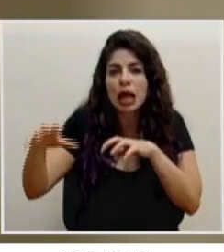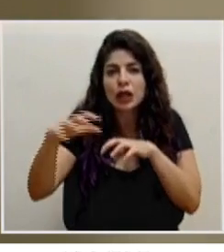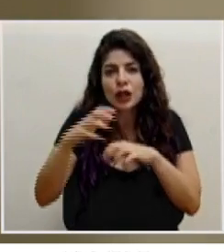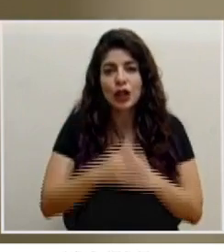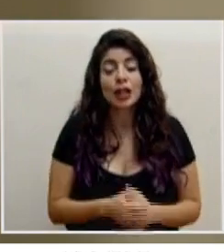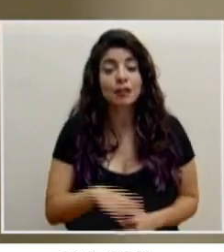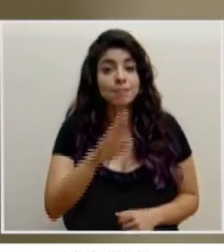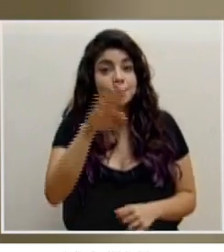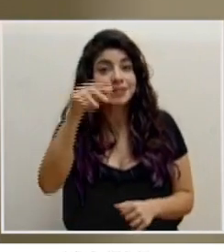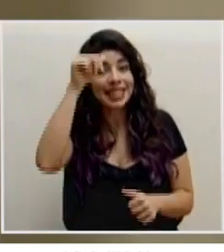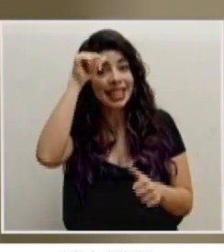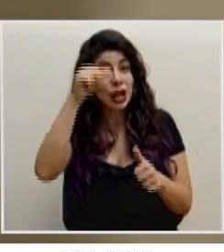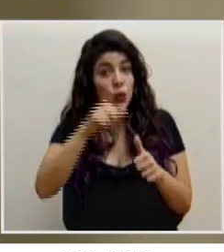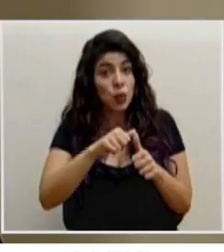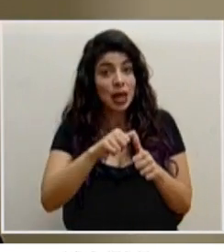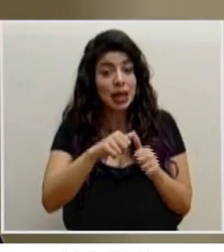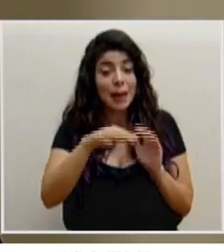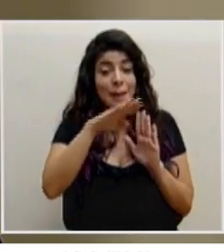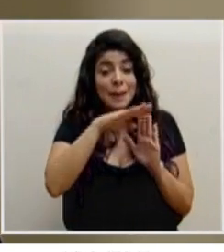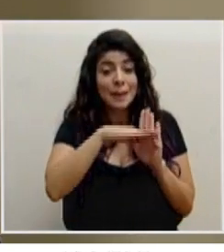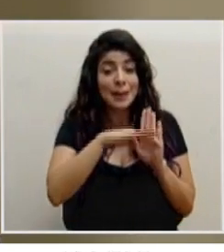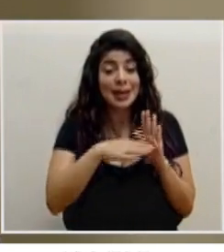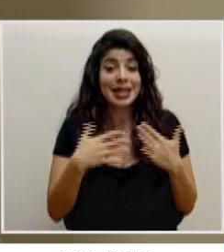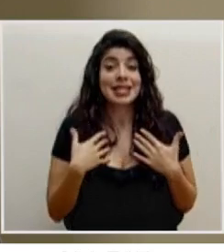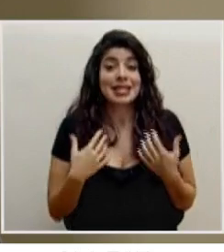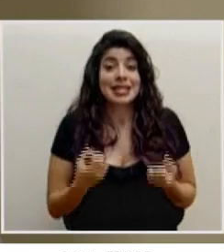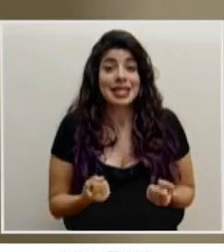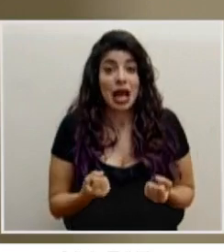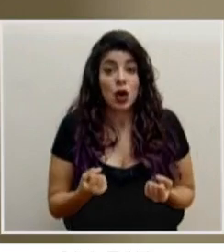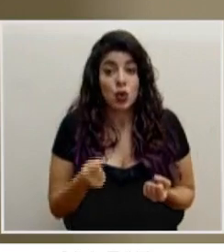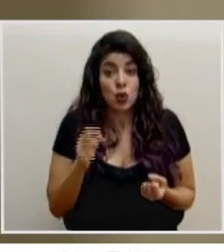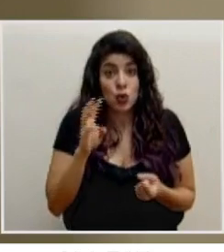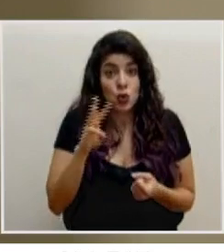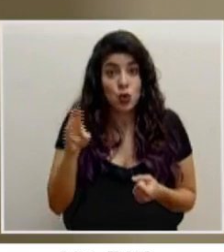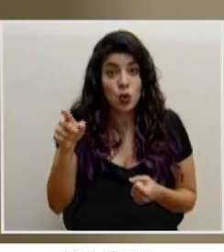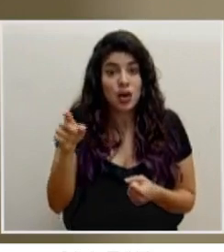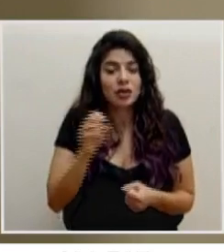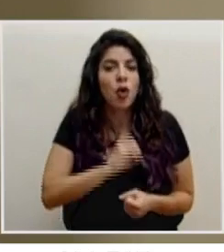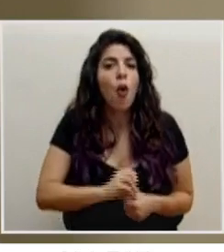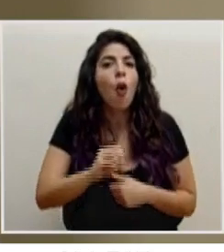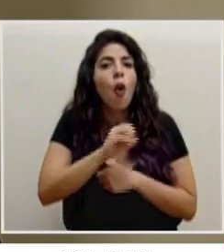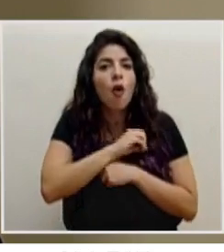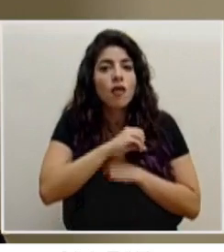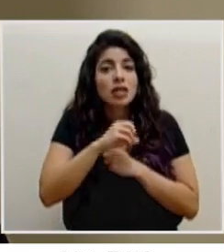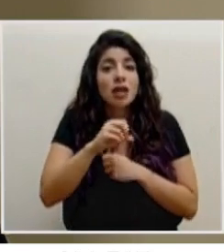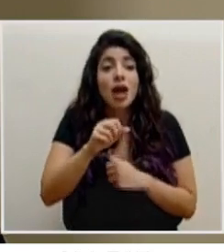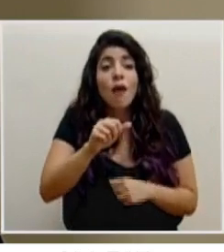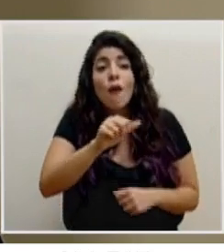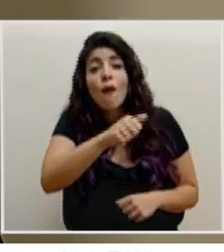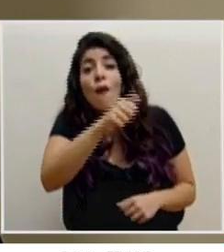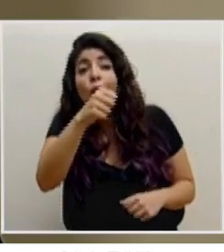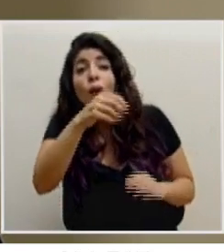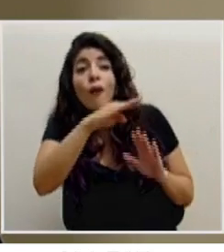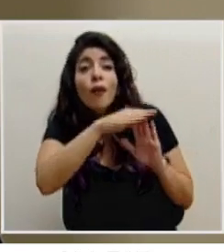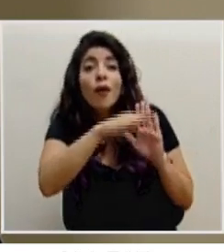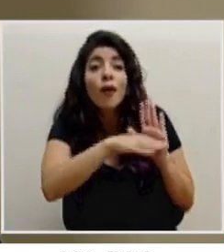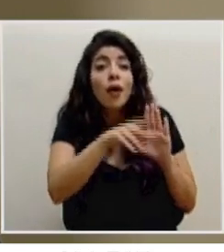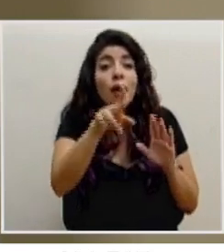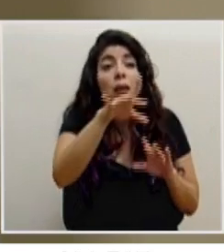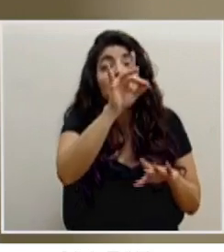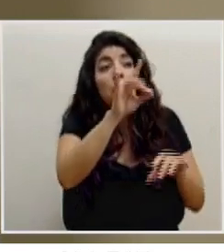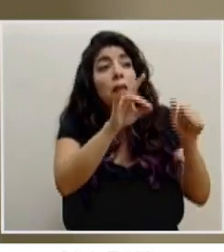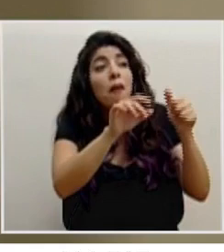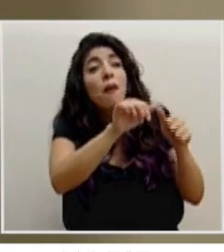cantones. Les recordamos que las medidas sanitarias que se encuentran en este sitio son las oficiales. Cualquier otra medida que se